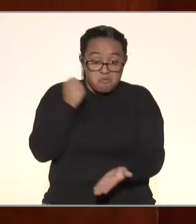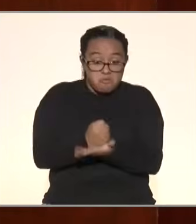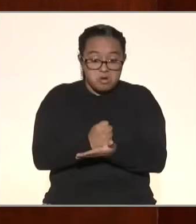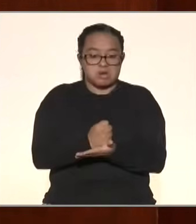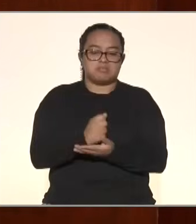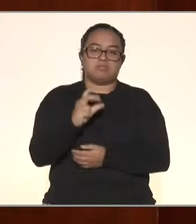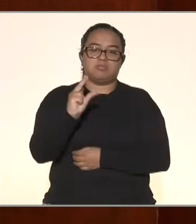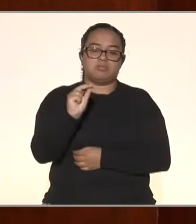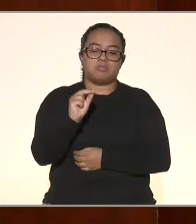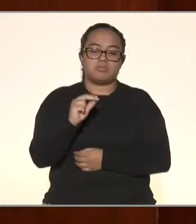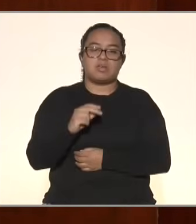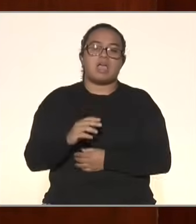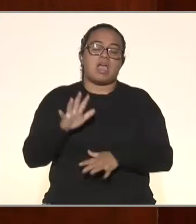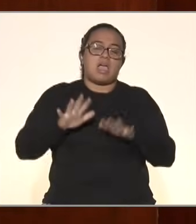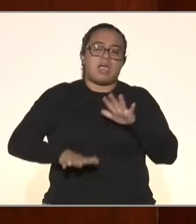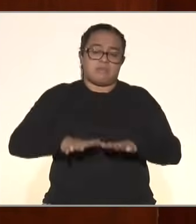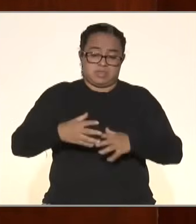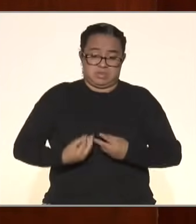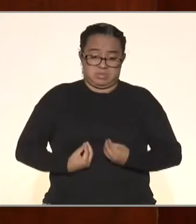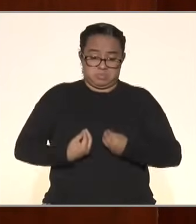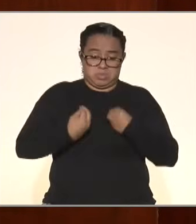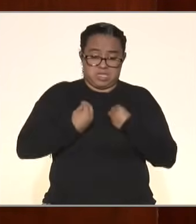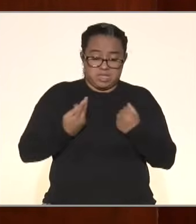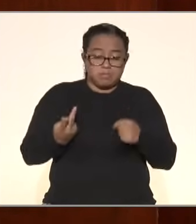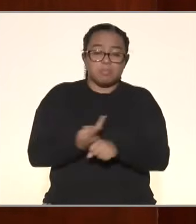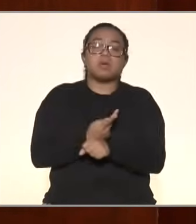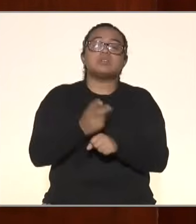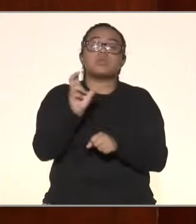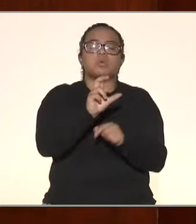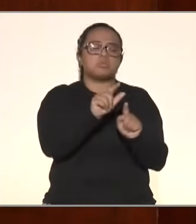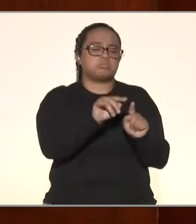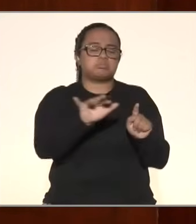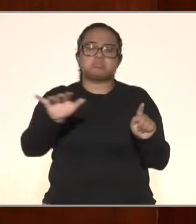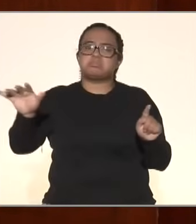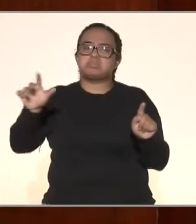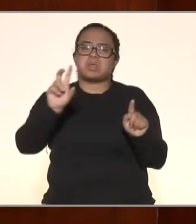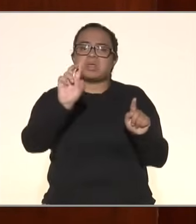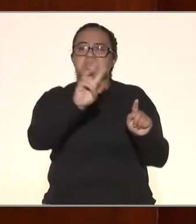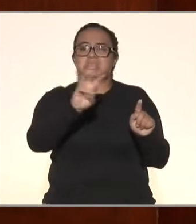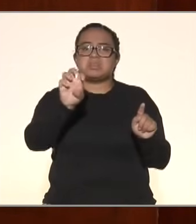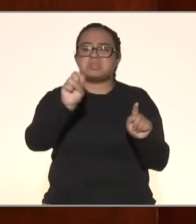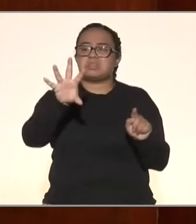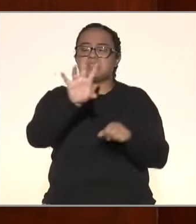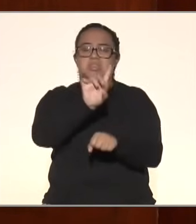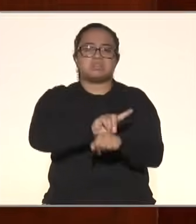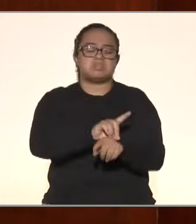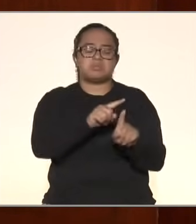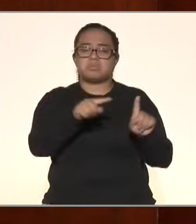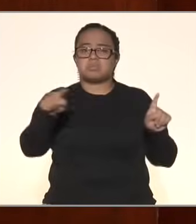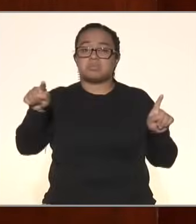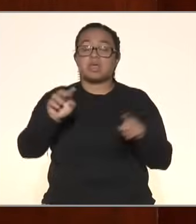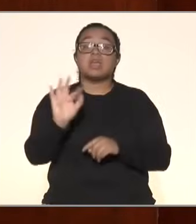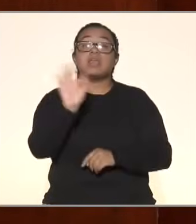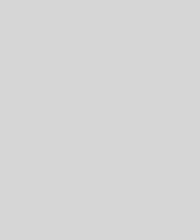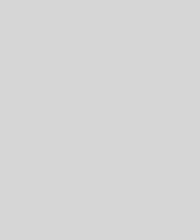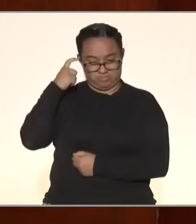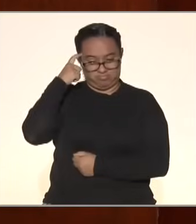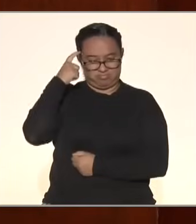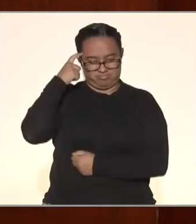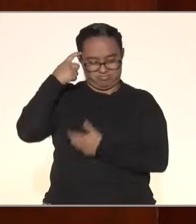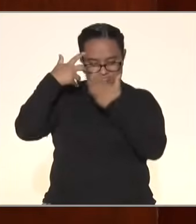Las cosas que pasan en la vida pueden pasar en cualquier día del año. Y si nosotros nos vemos forzados a estar felices un día del